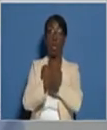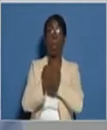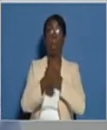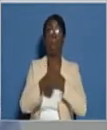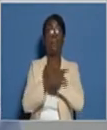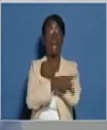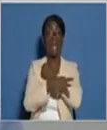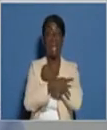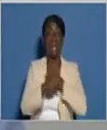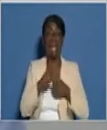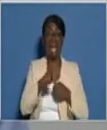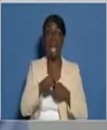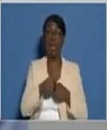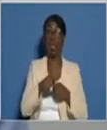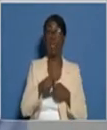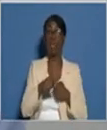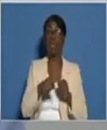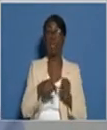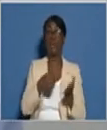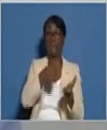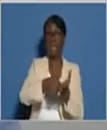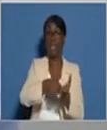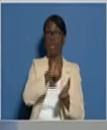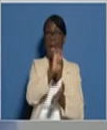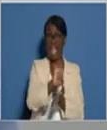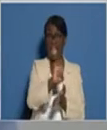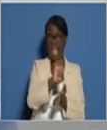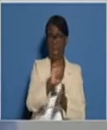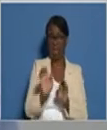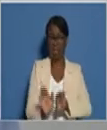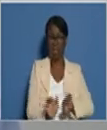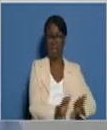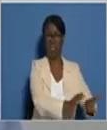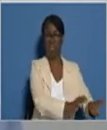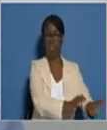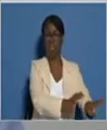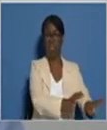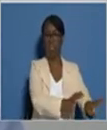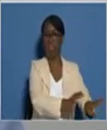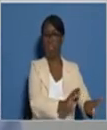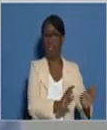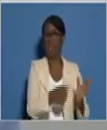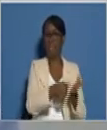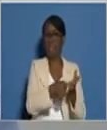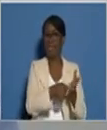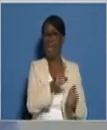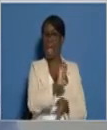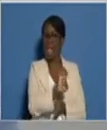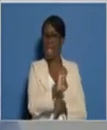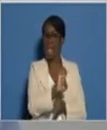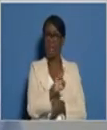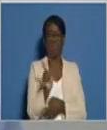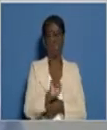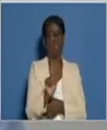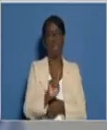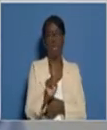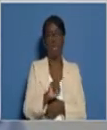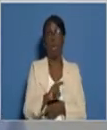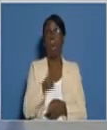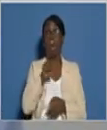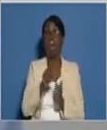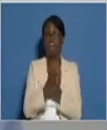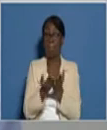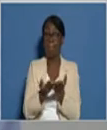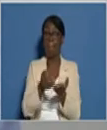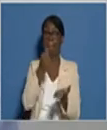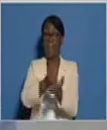cédula E, con el plástico de la cédula de identidad personal. Para los extranjeros con pasaporte,